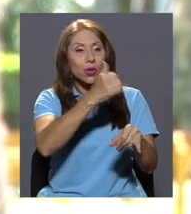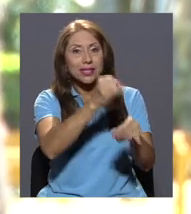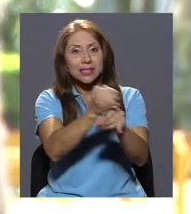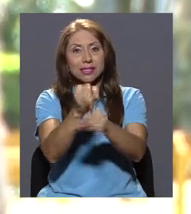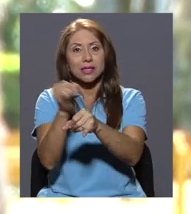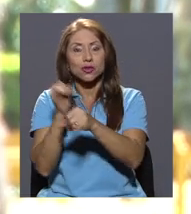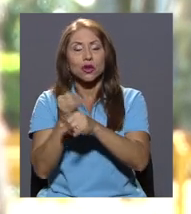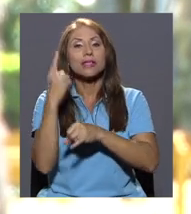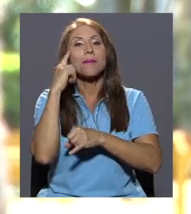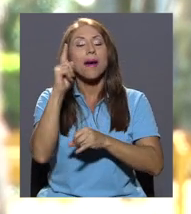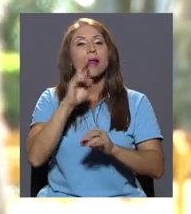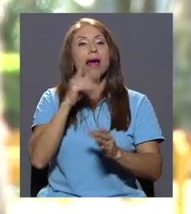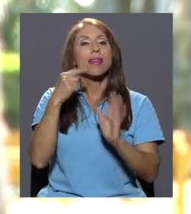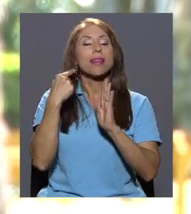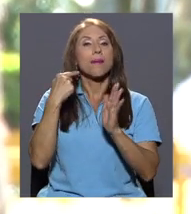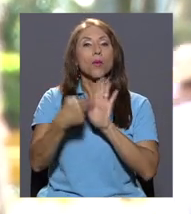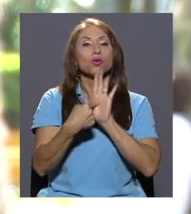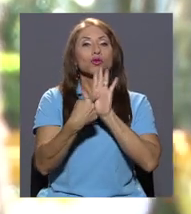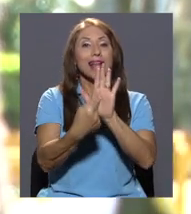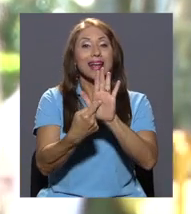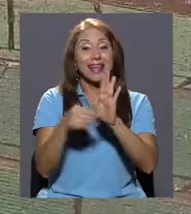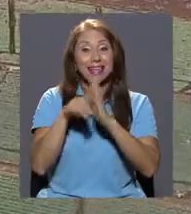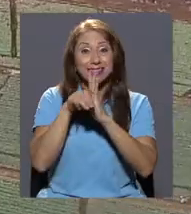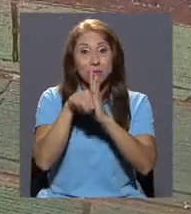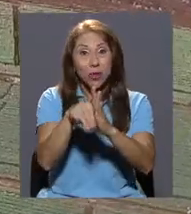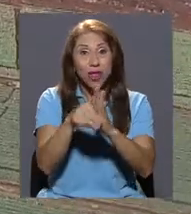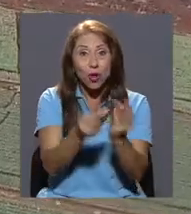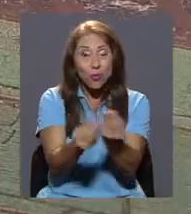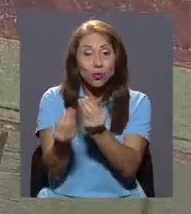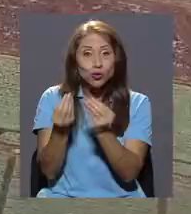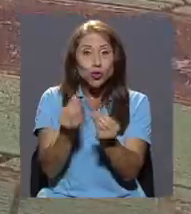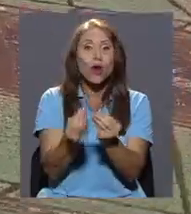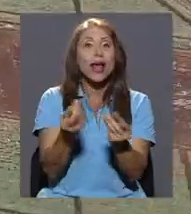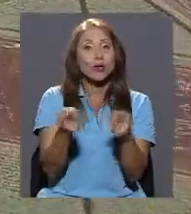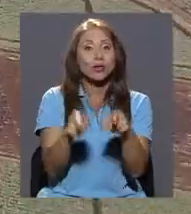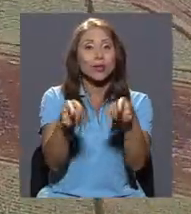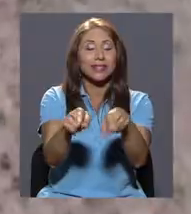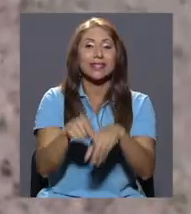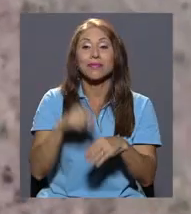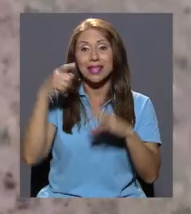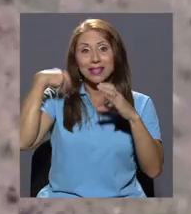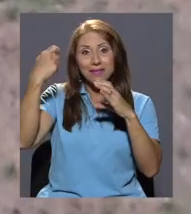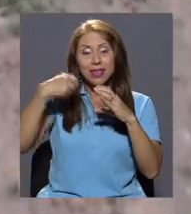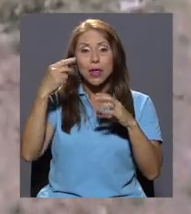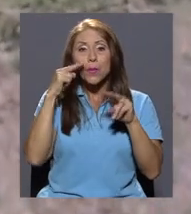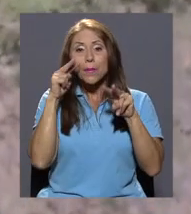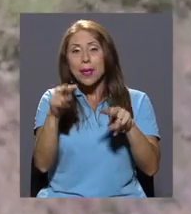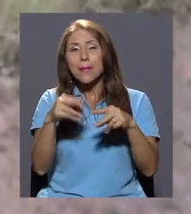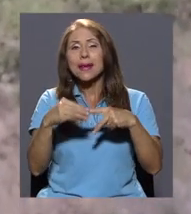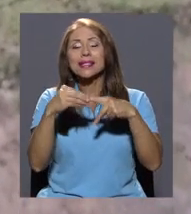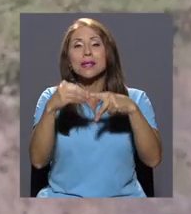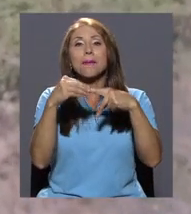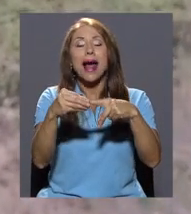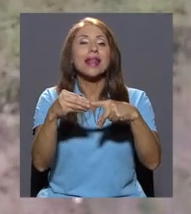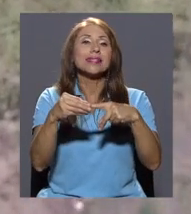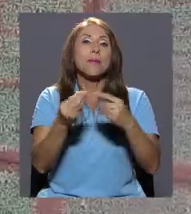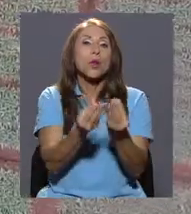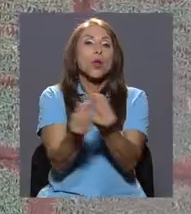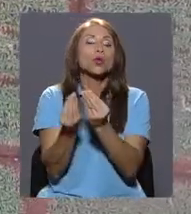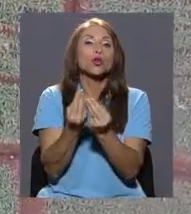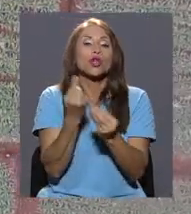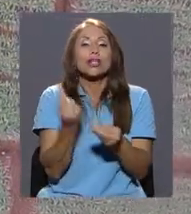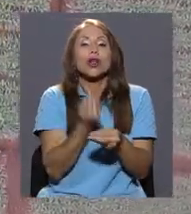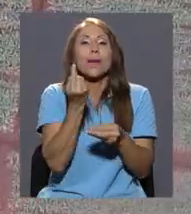ciertas consecuencias socioambientales detrás de este modelo de producción. El video visibiliza la producción de los principales monocultivos del